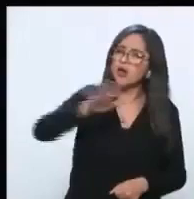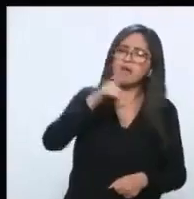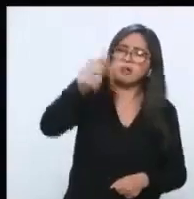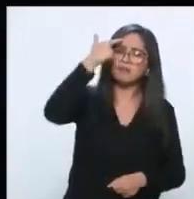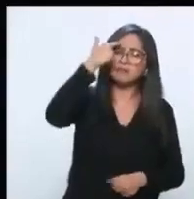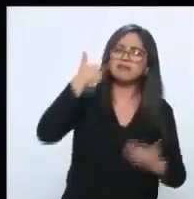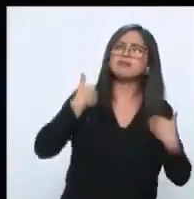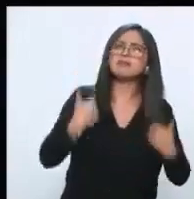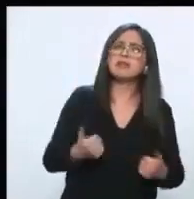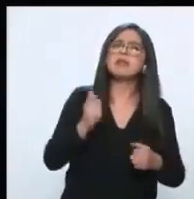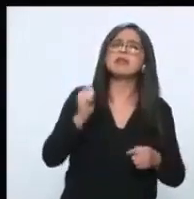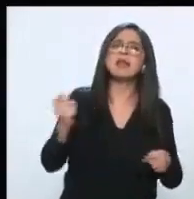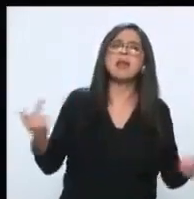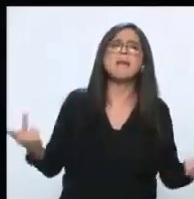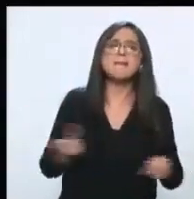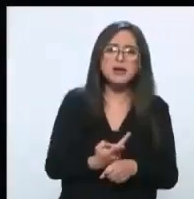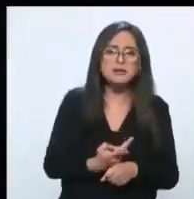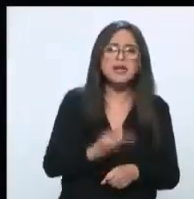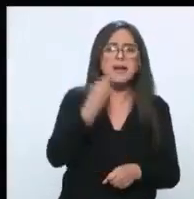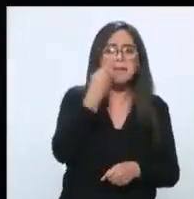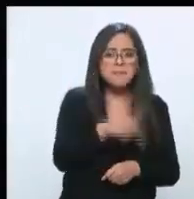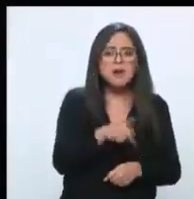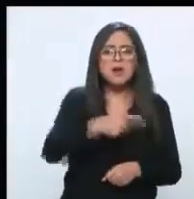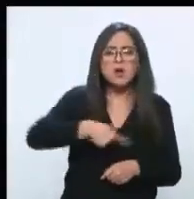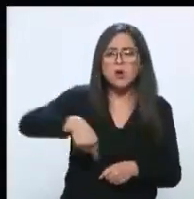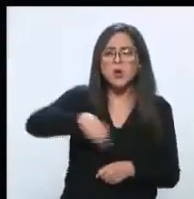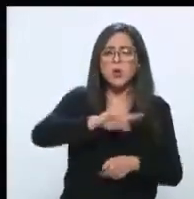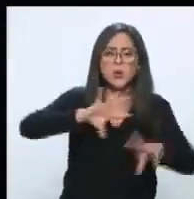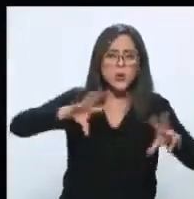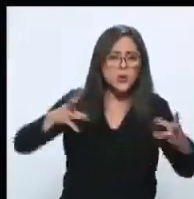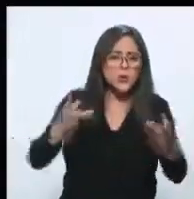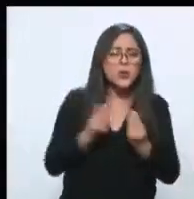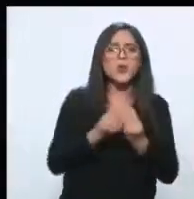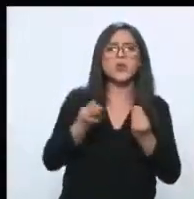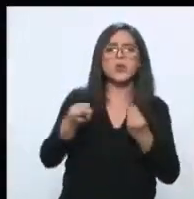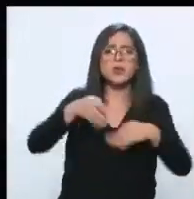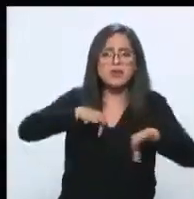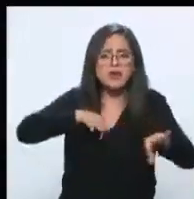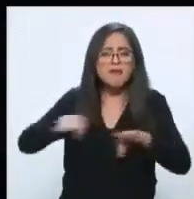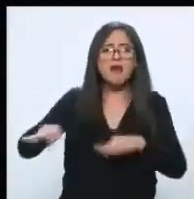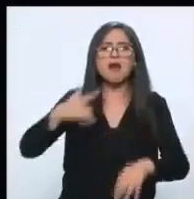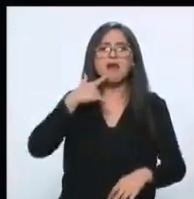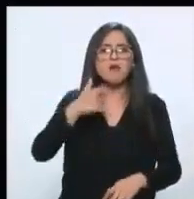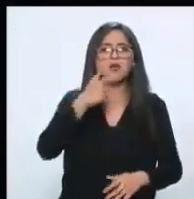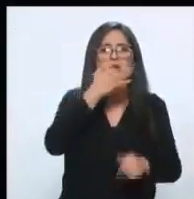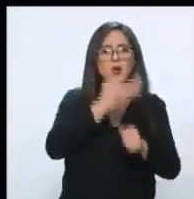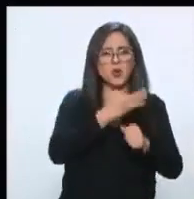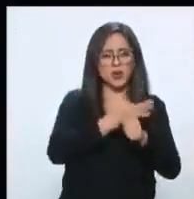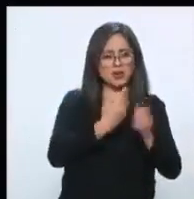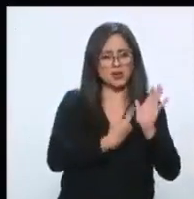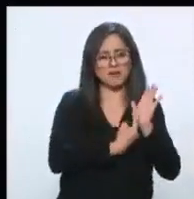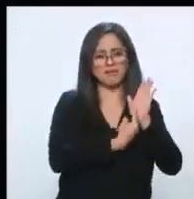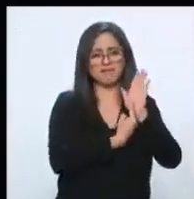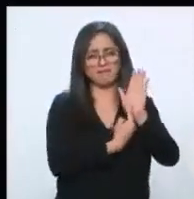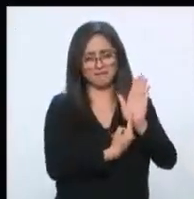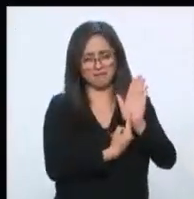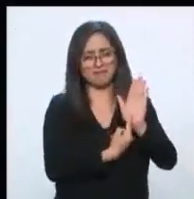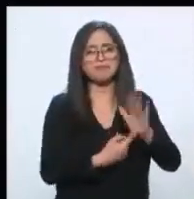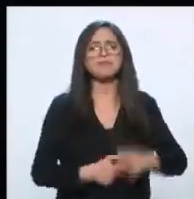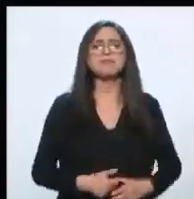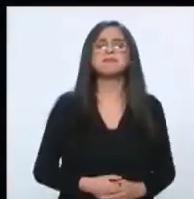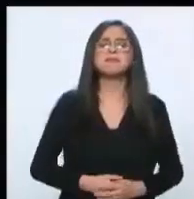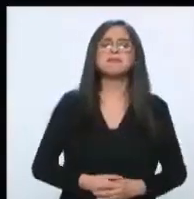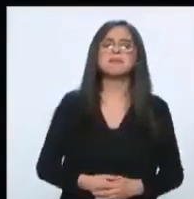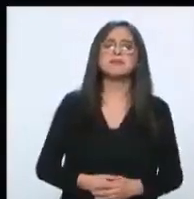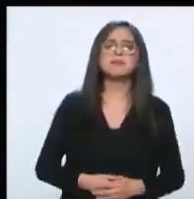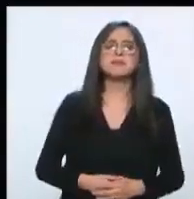y esto que ha sido posible a partir del conjunto de esfuerzos que ahora se han señalado en la nota que acaba de usted ver. Y